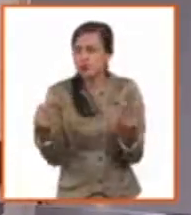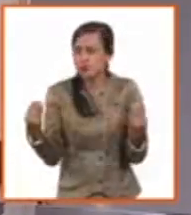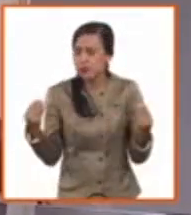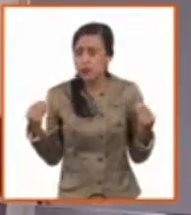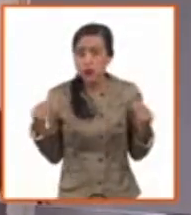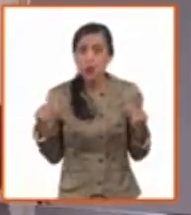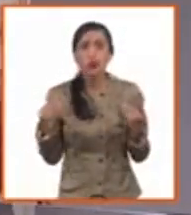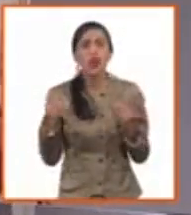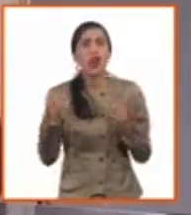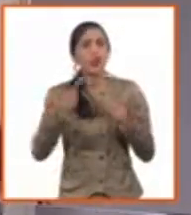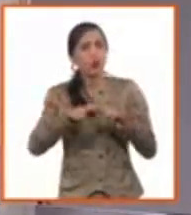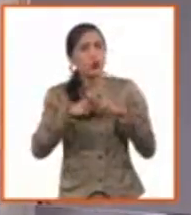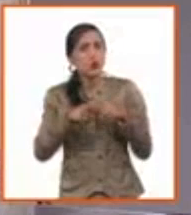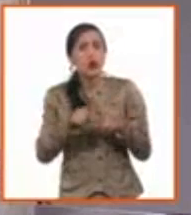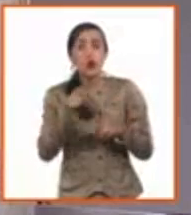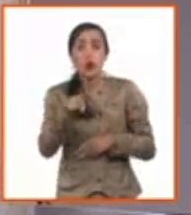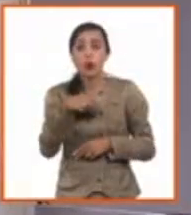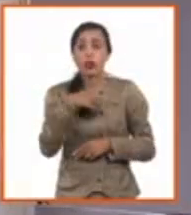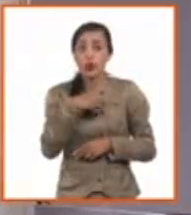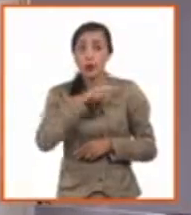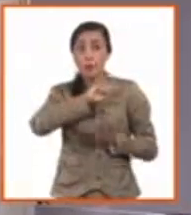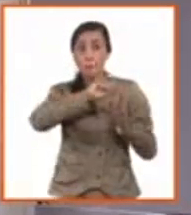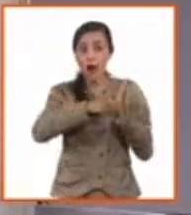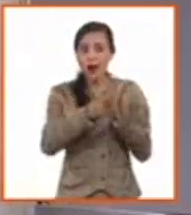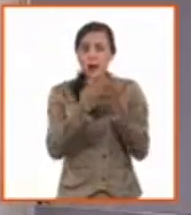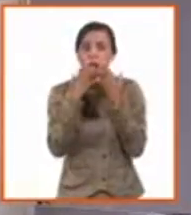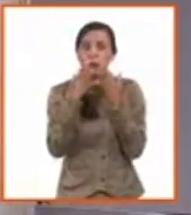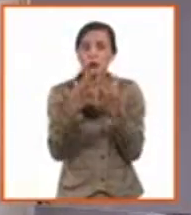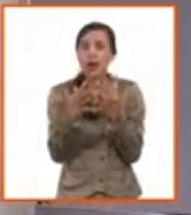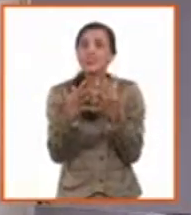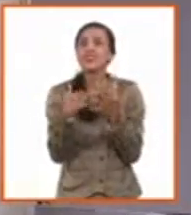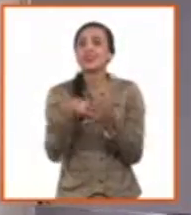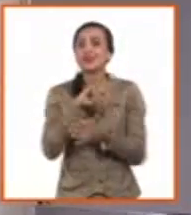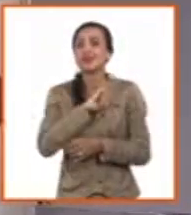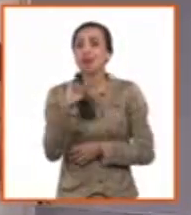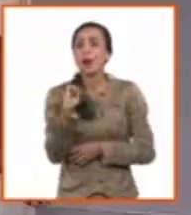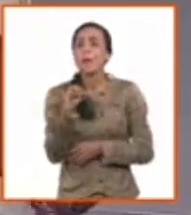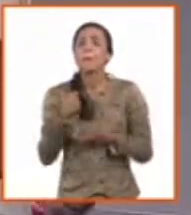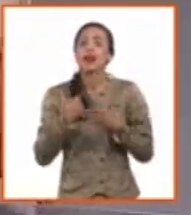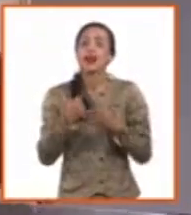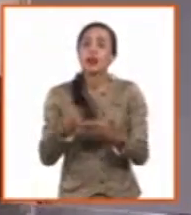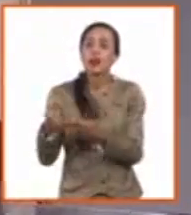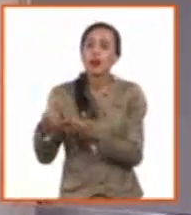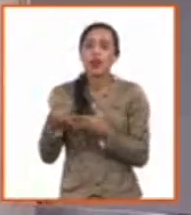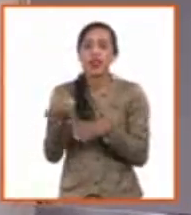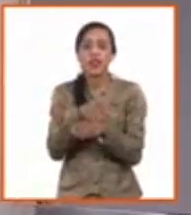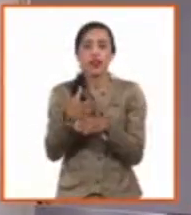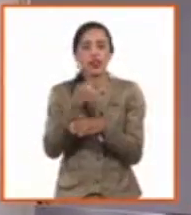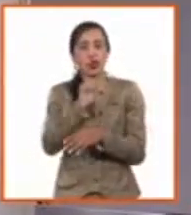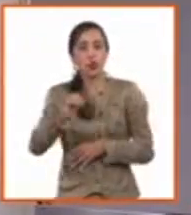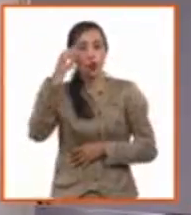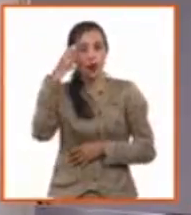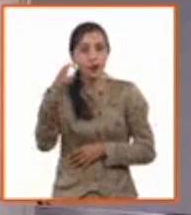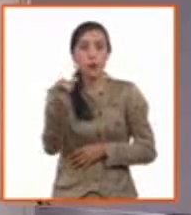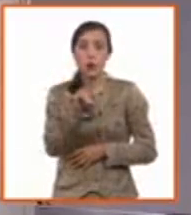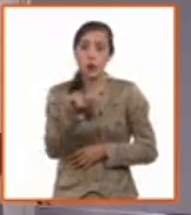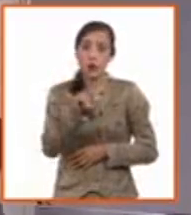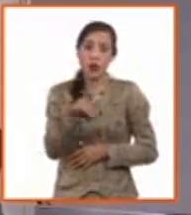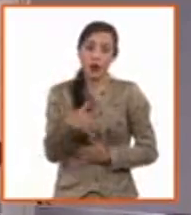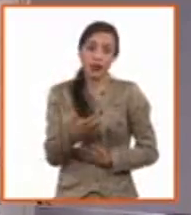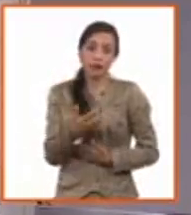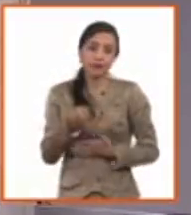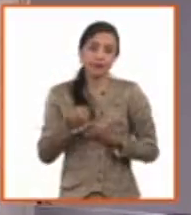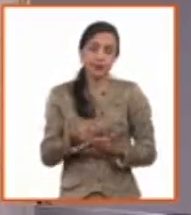diversas soluciones hoy con marcas reconocidas en beneficio de diferentes organismos en la administración